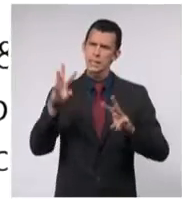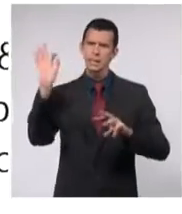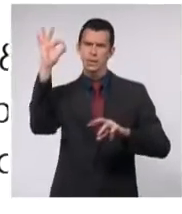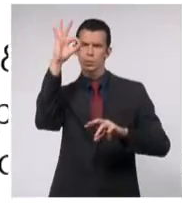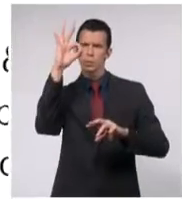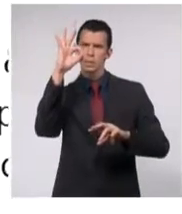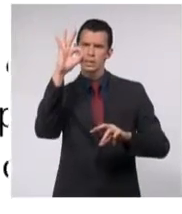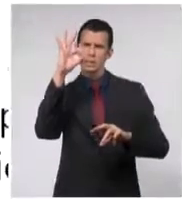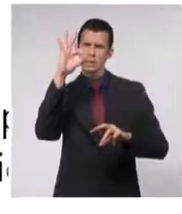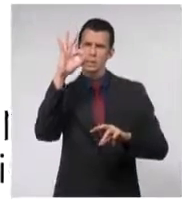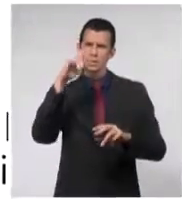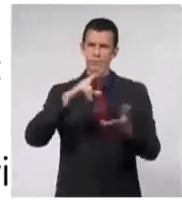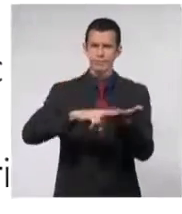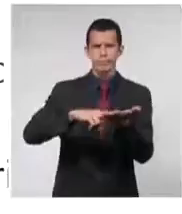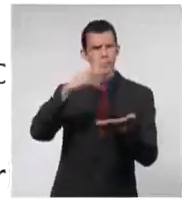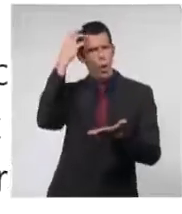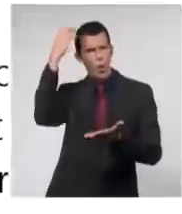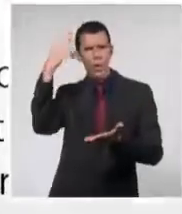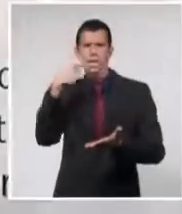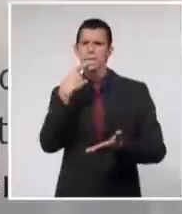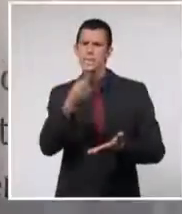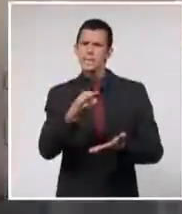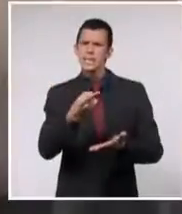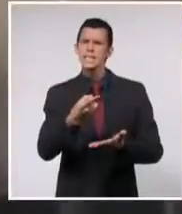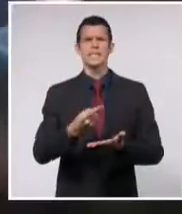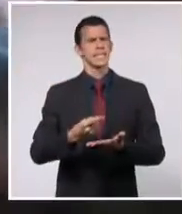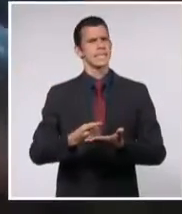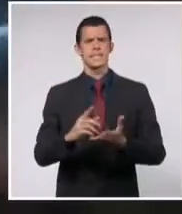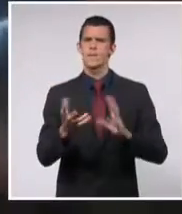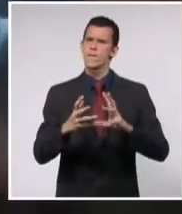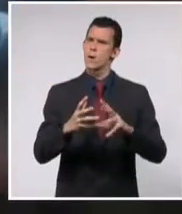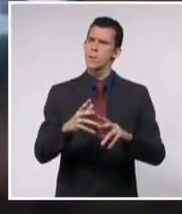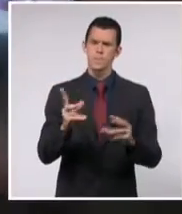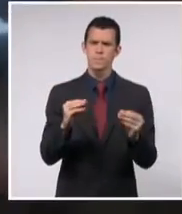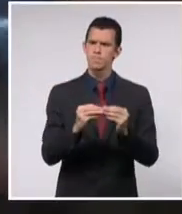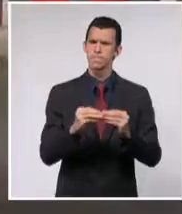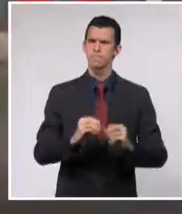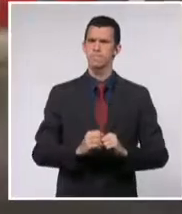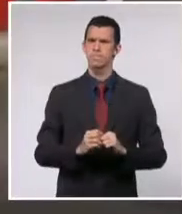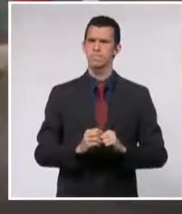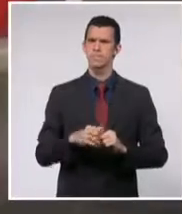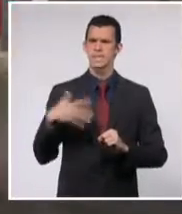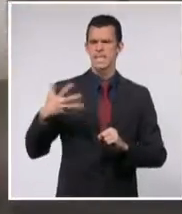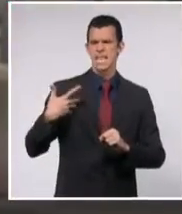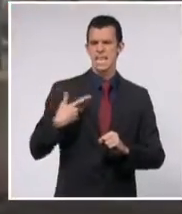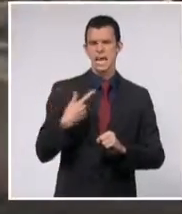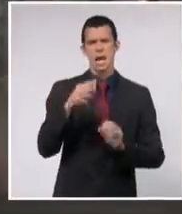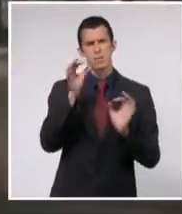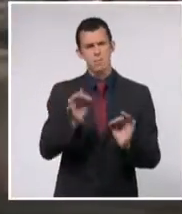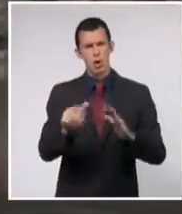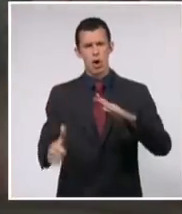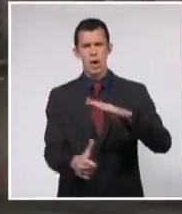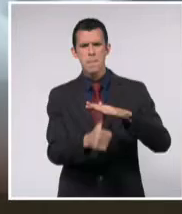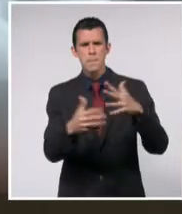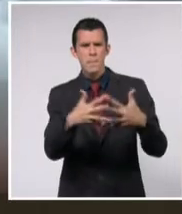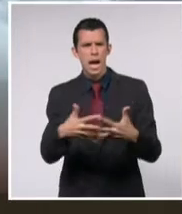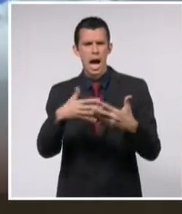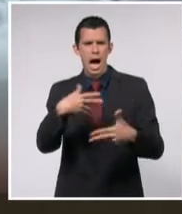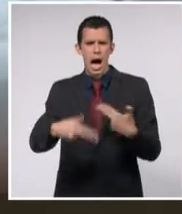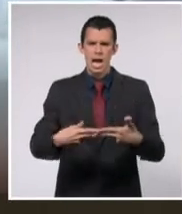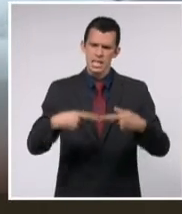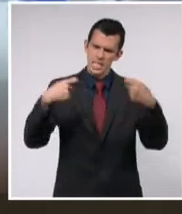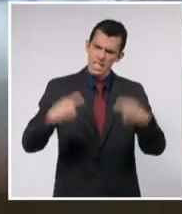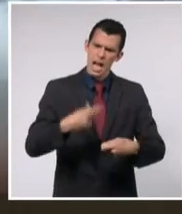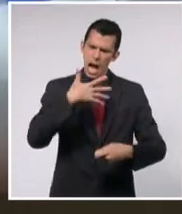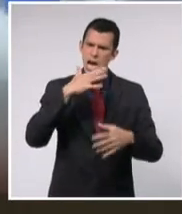Nueva Jersey se mostró crítico con la respuesta del mandatario al brote del nuevo coronavirus en el país y